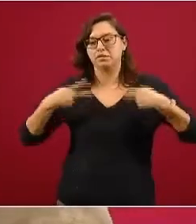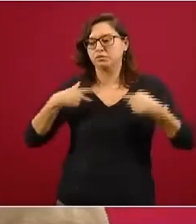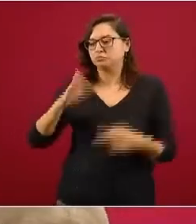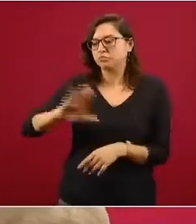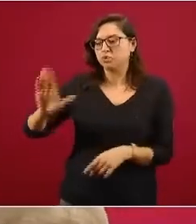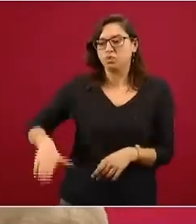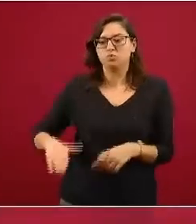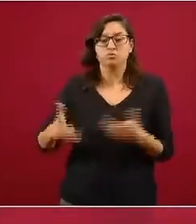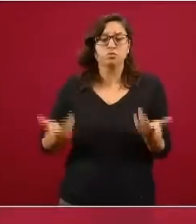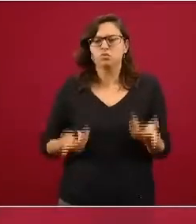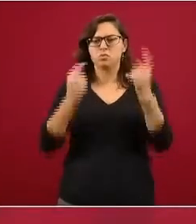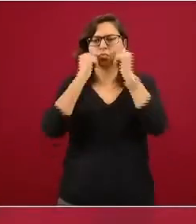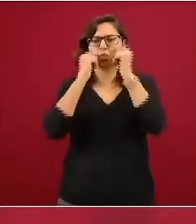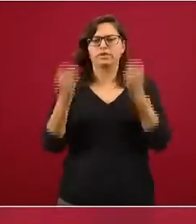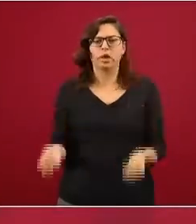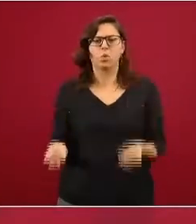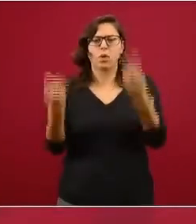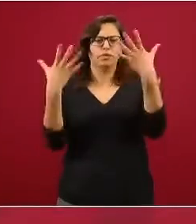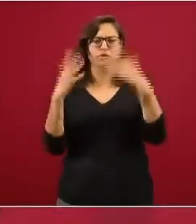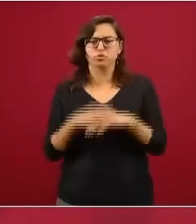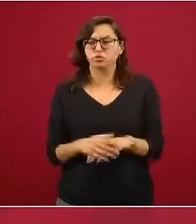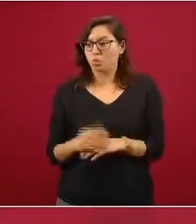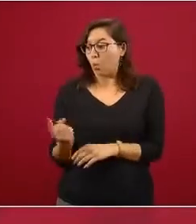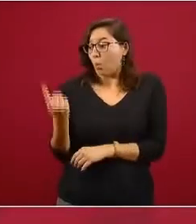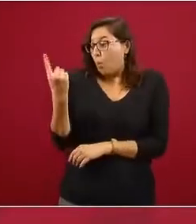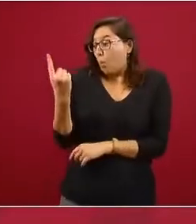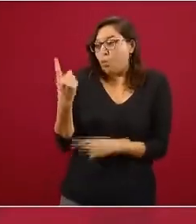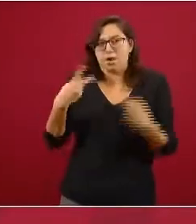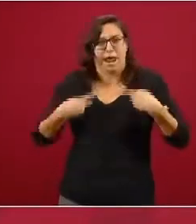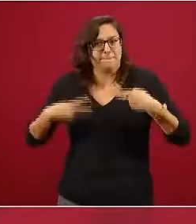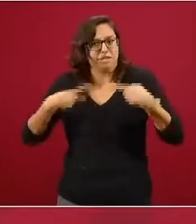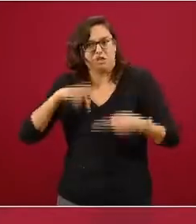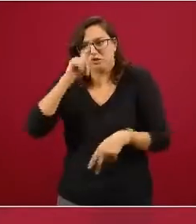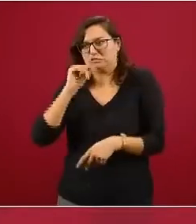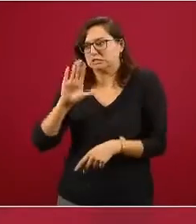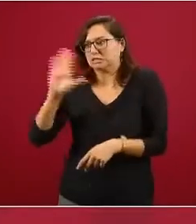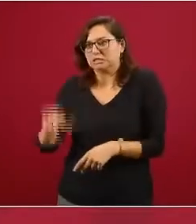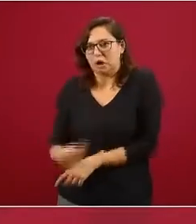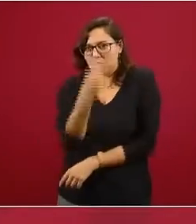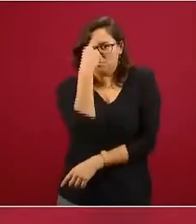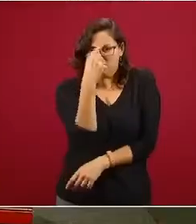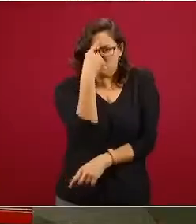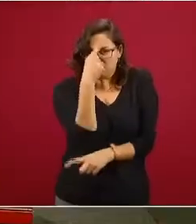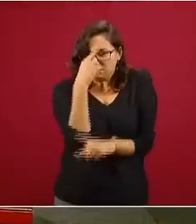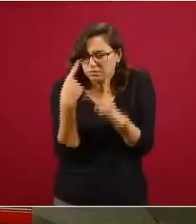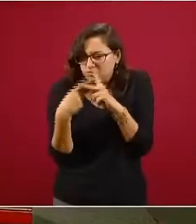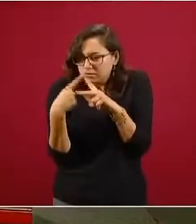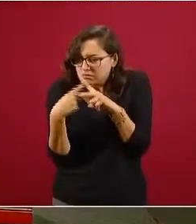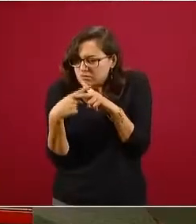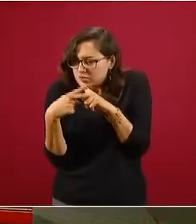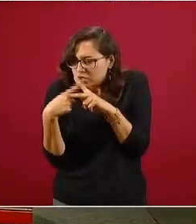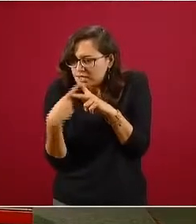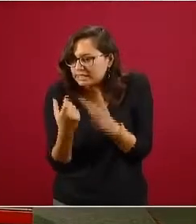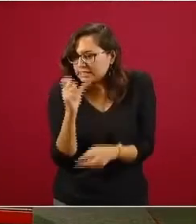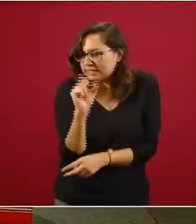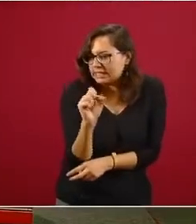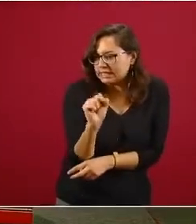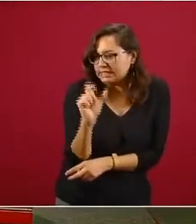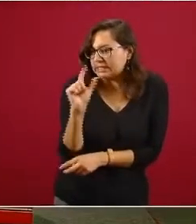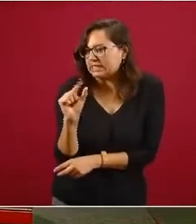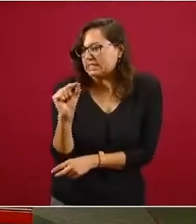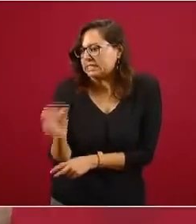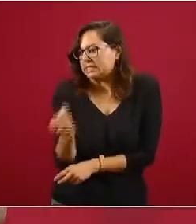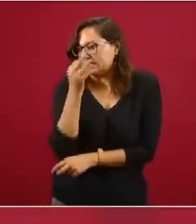solo una. Yo creo que la obsesión de contar 60 y ahora son 70 y vamos